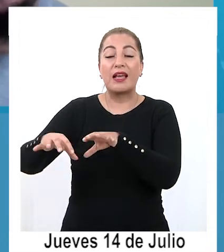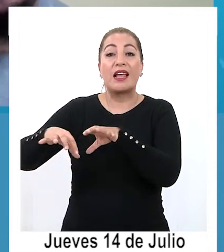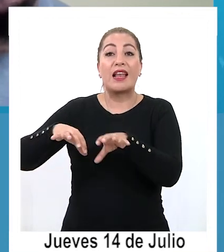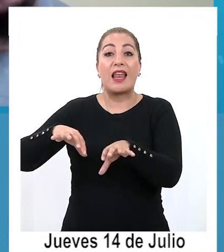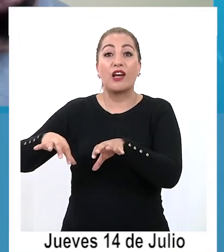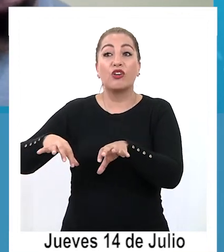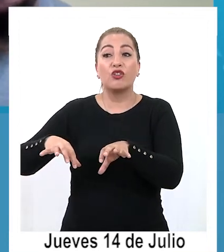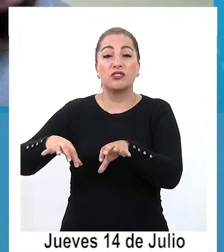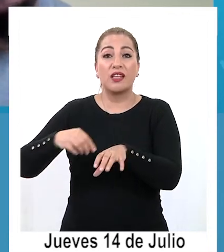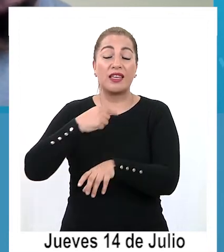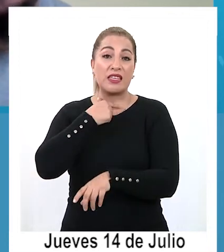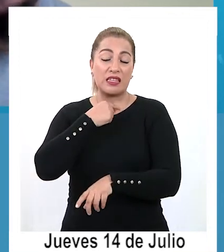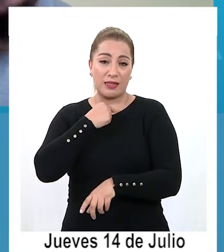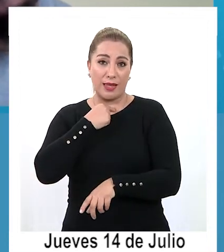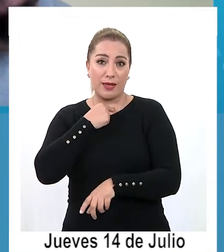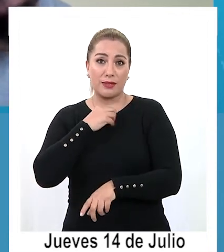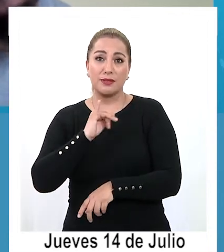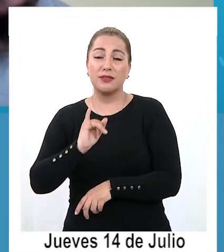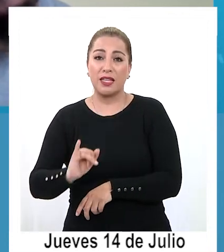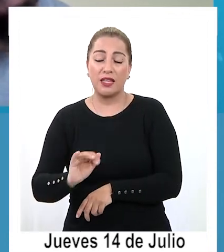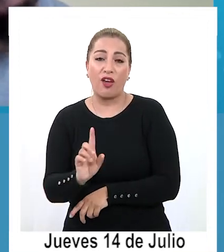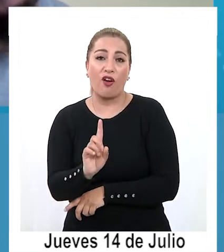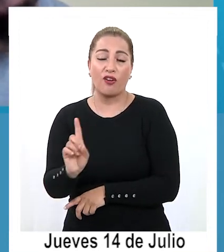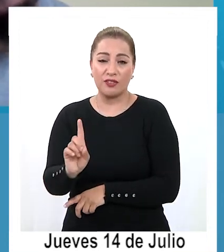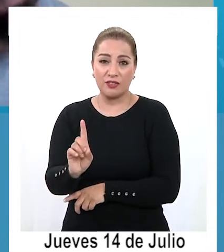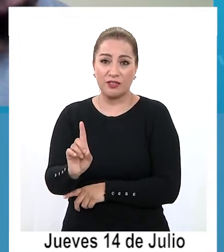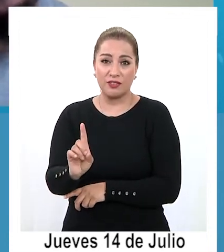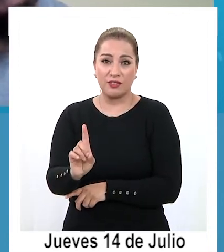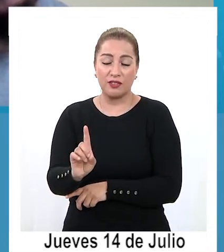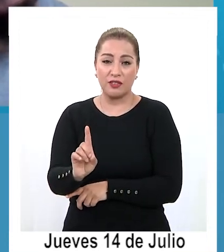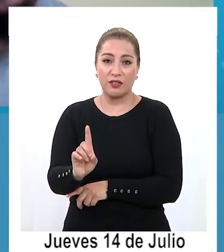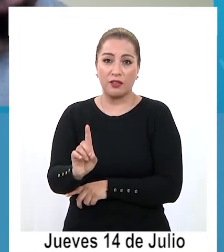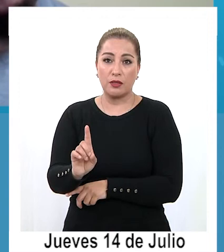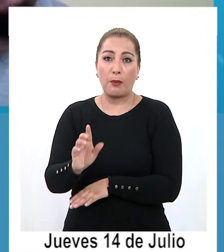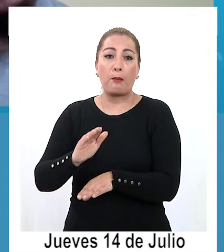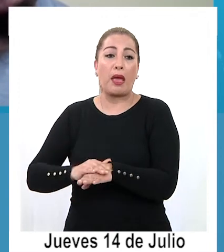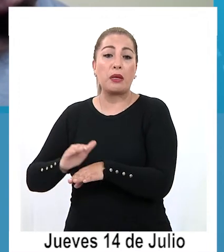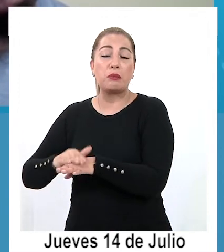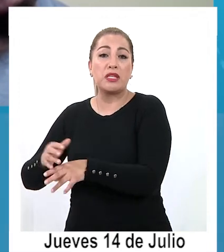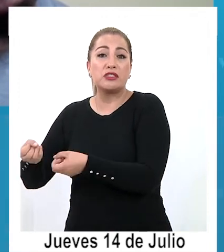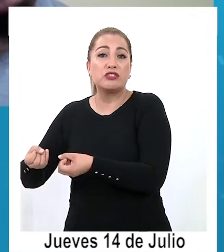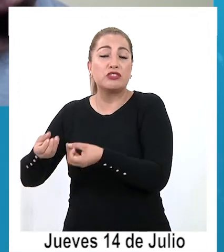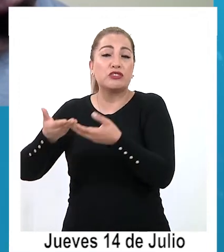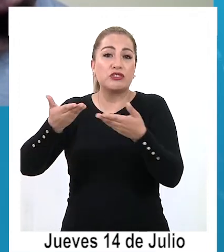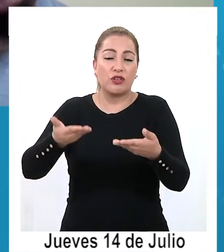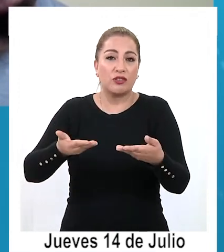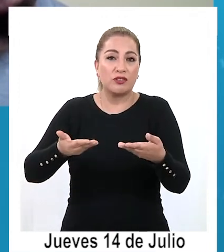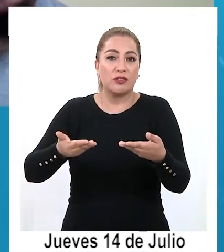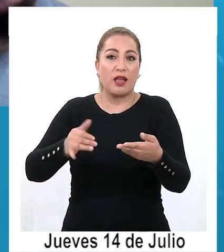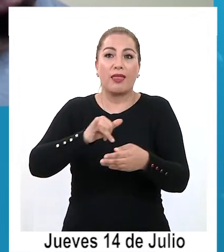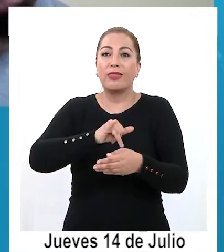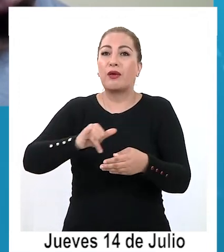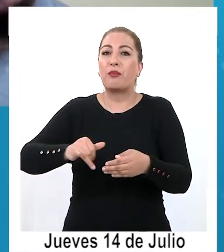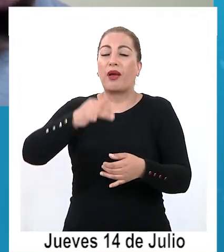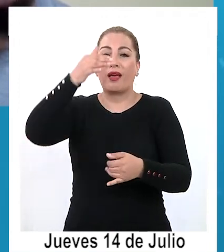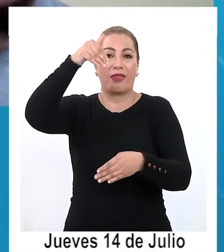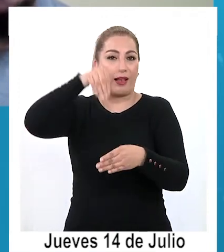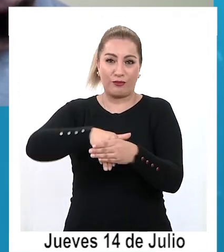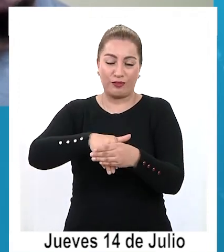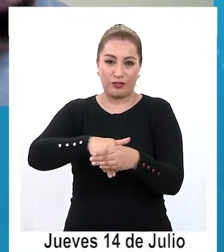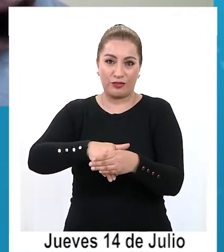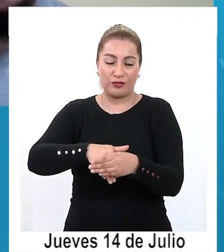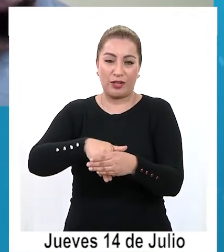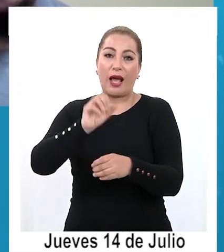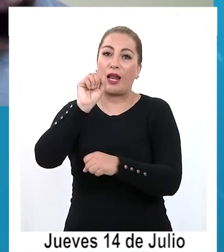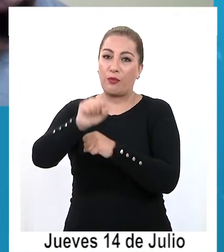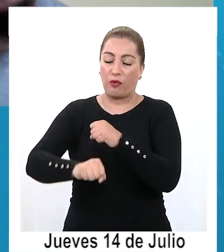está dispuestas o no a poder conceder en una deliberación posterior a la aprobación de la